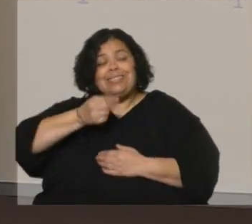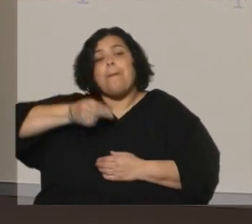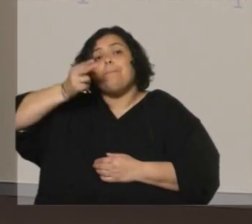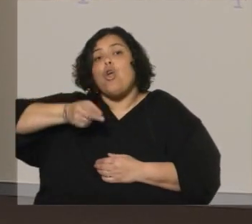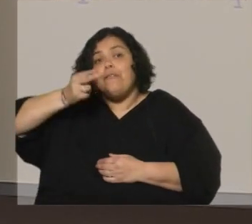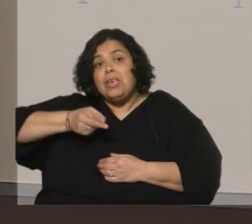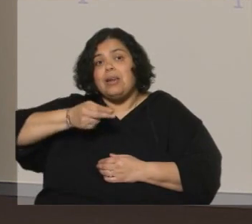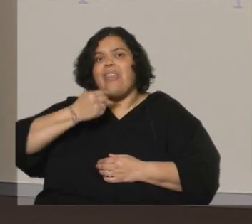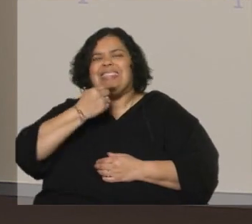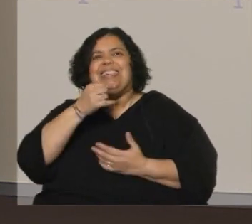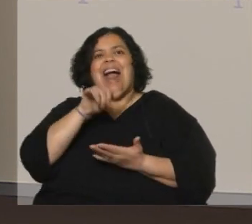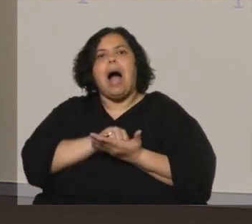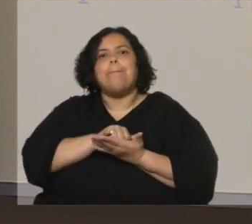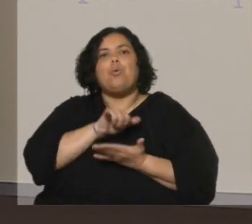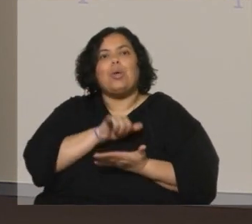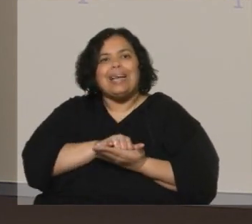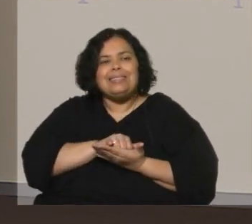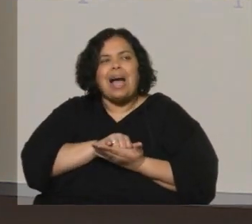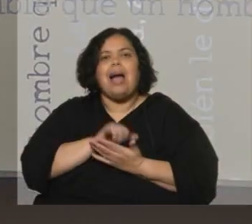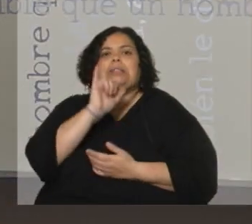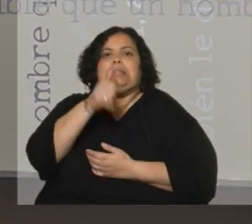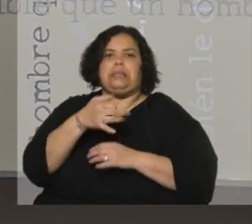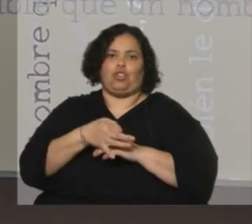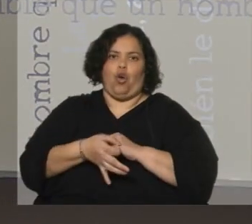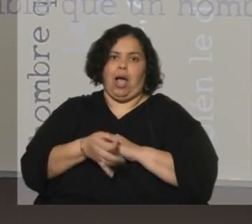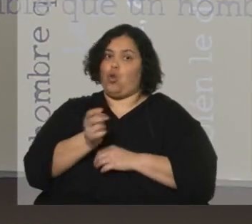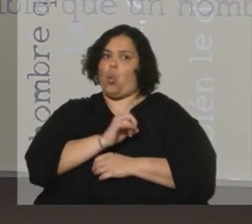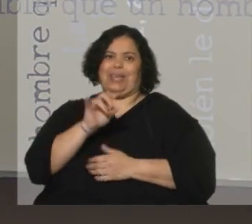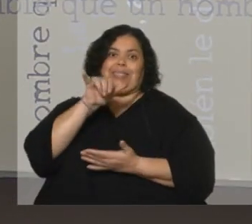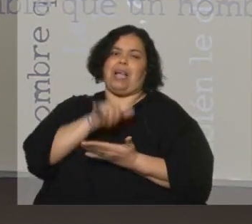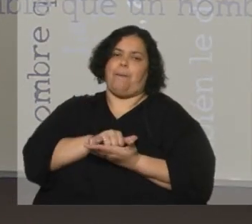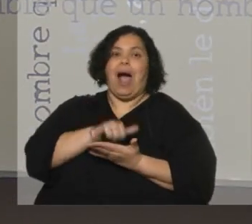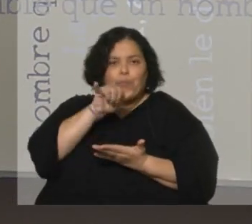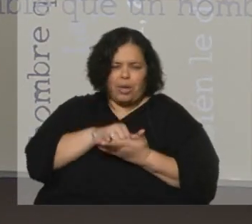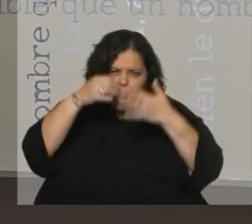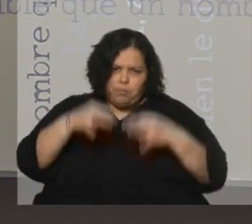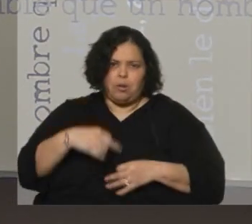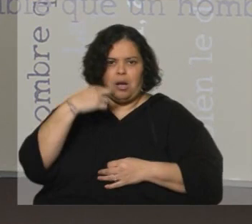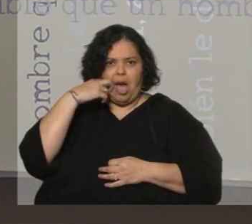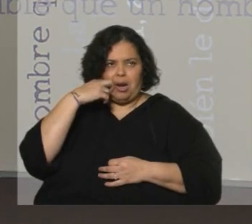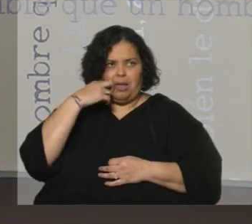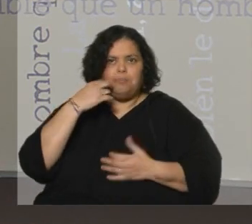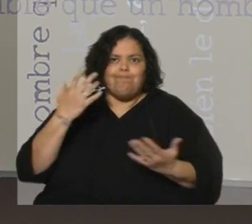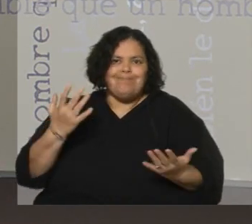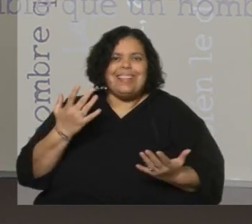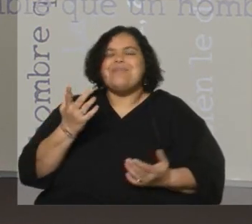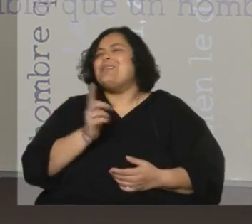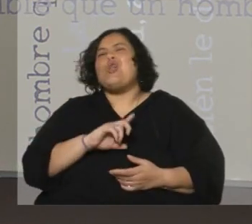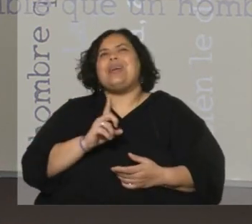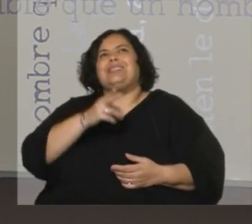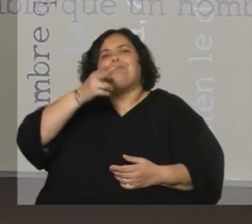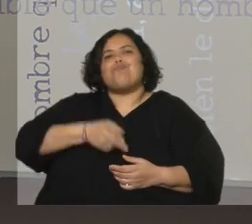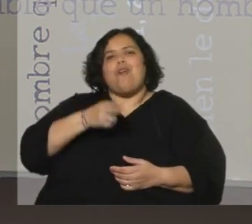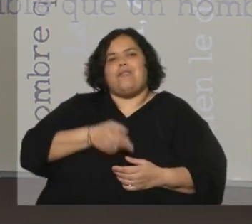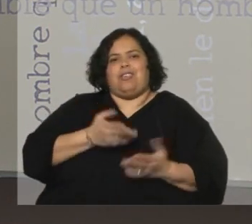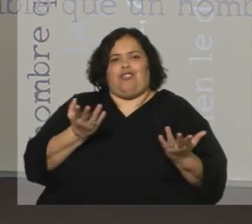hamburguesa para la hamburguesa Bueno pero pero yo creo que En definitiva eso no no no a ver no es que vas a tapar